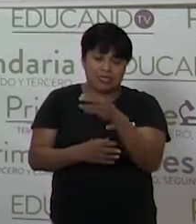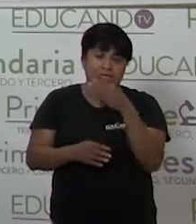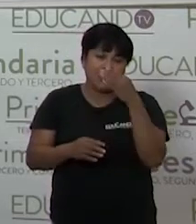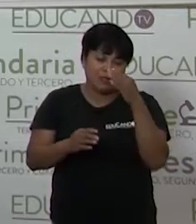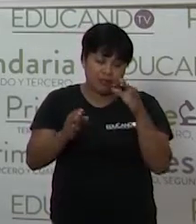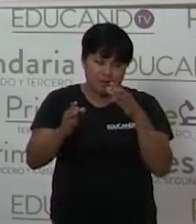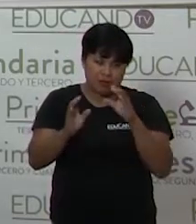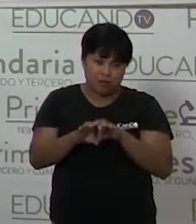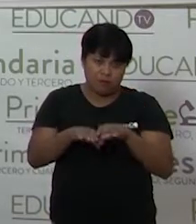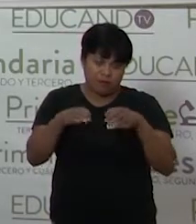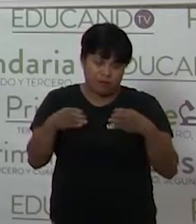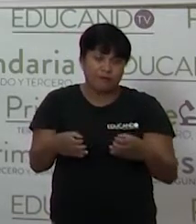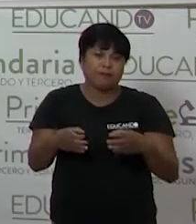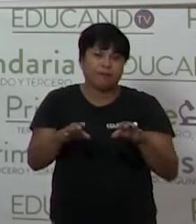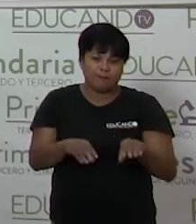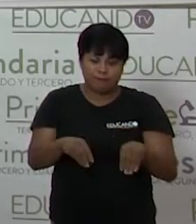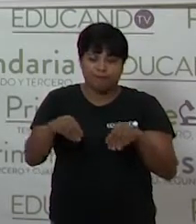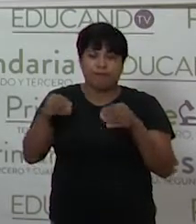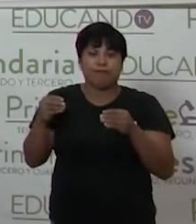complicado